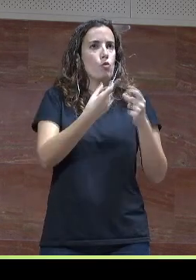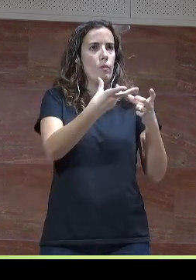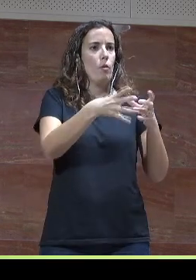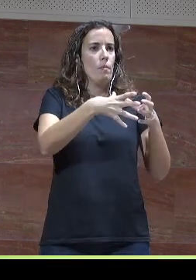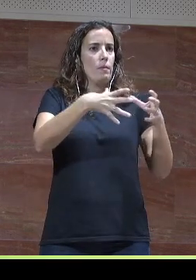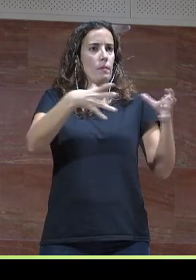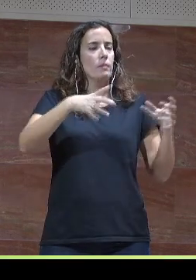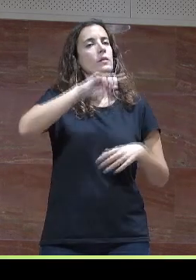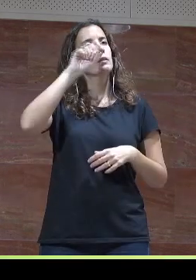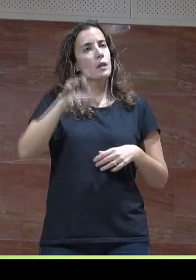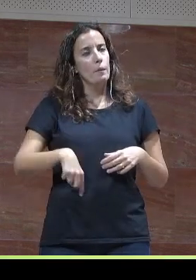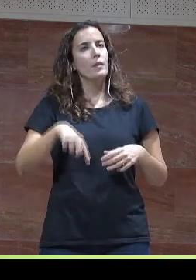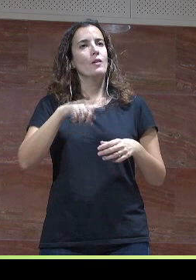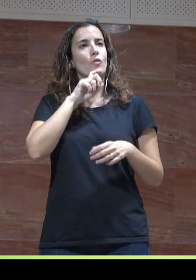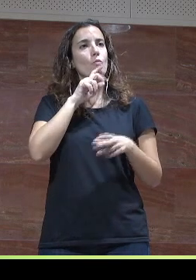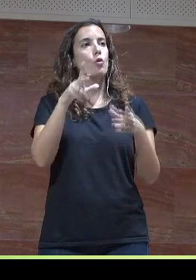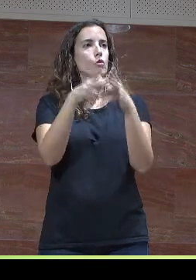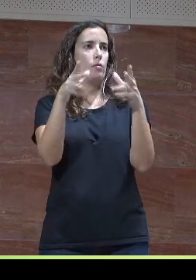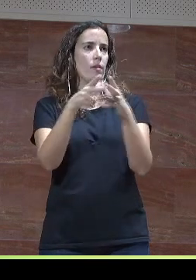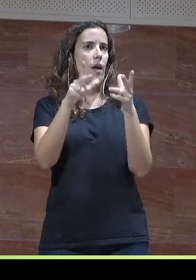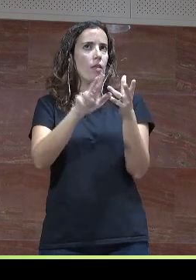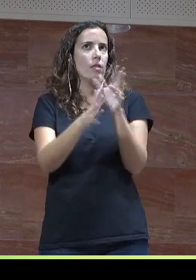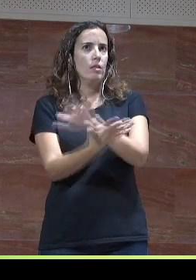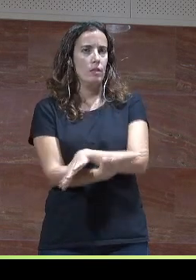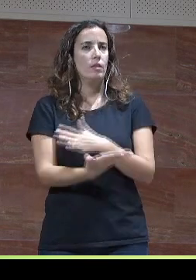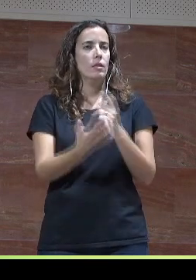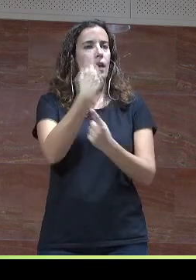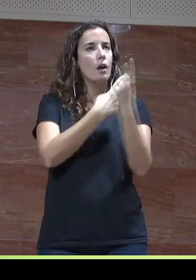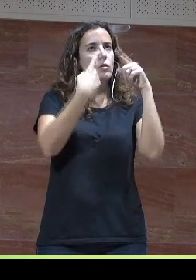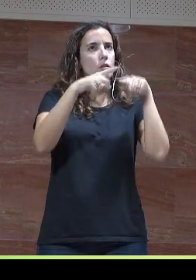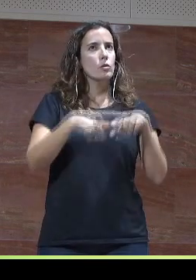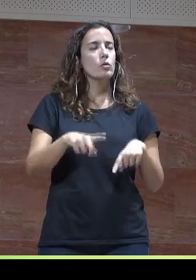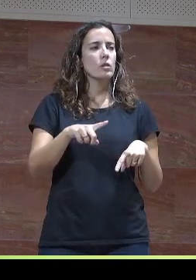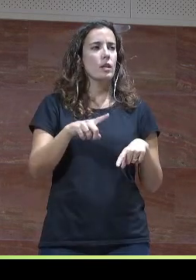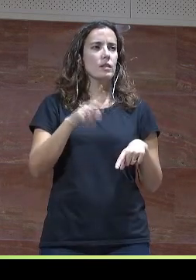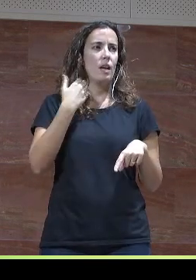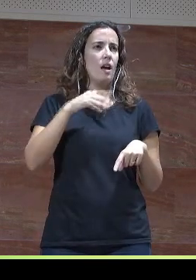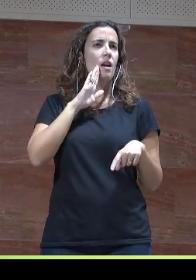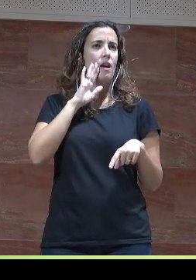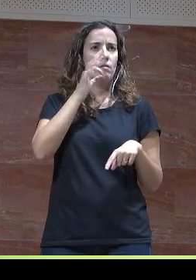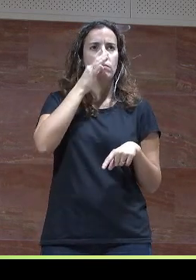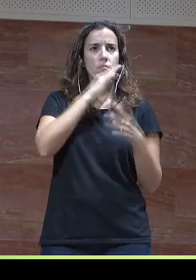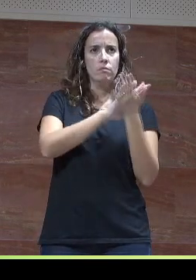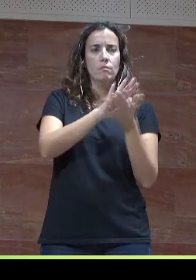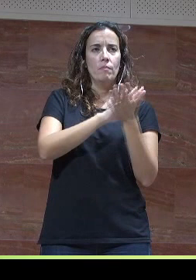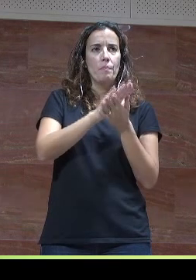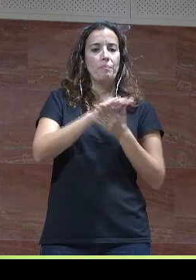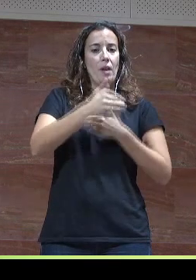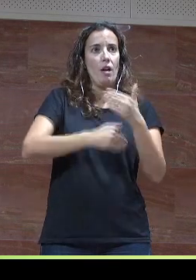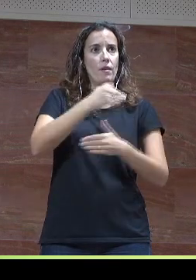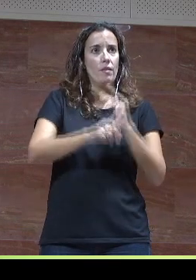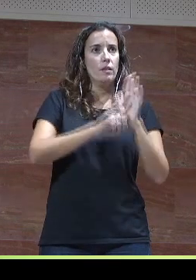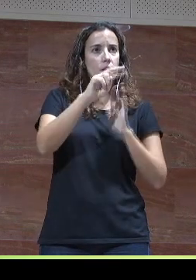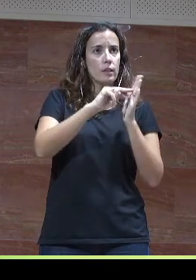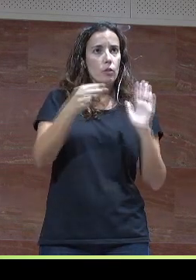ha evolucionado con la propia sociedad. Ha habido algunos elementos que nos han dado unas pinceladas muy interesantes, ¿no? Los avances tecnológicos han hecho que